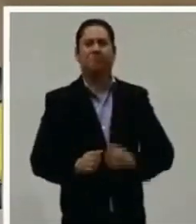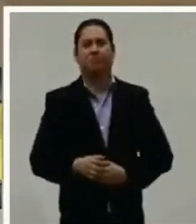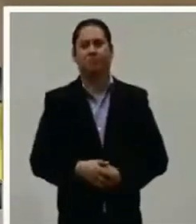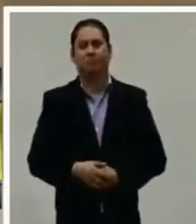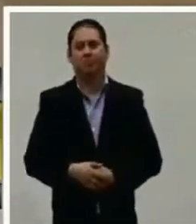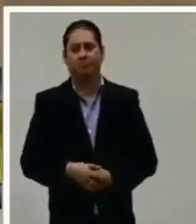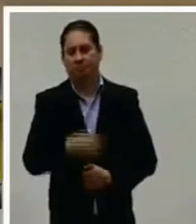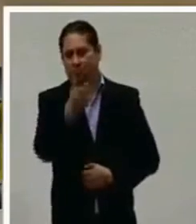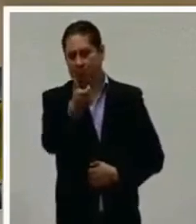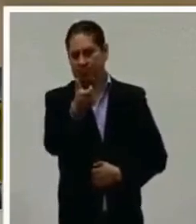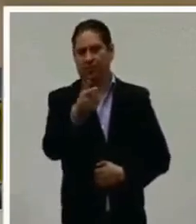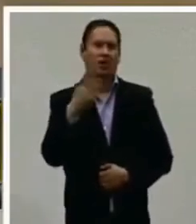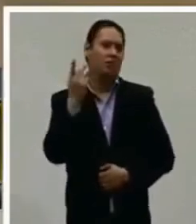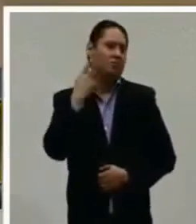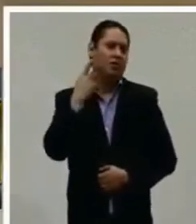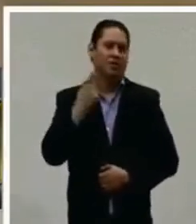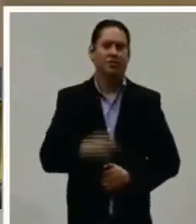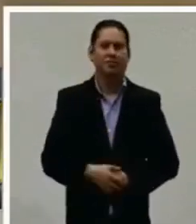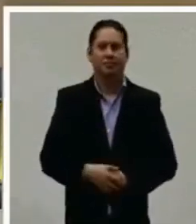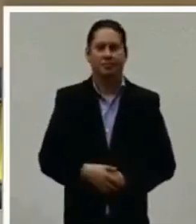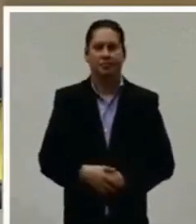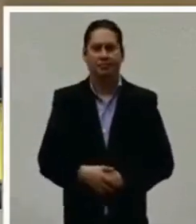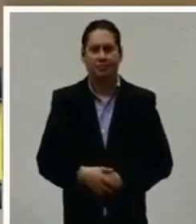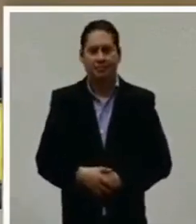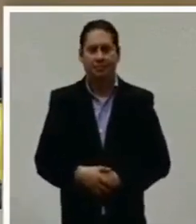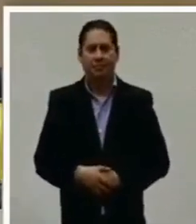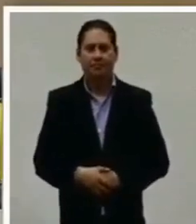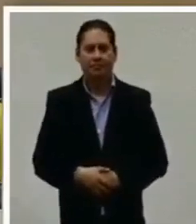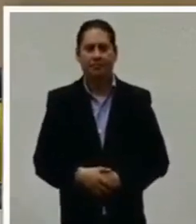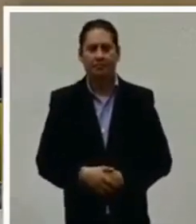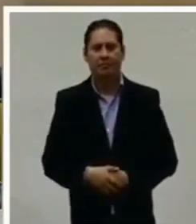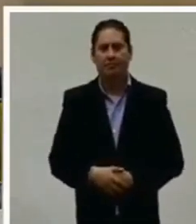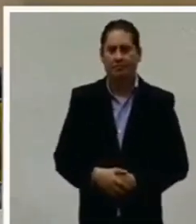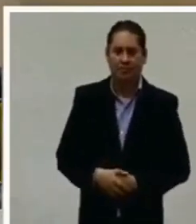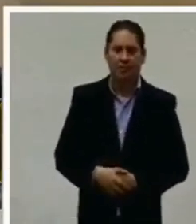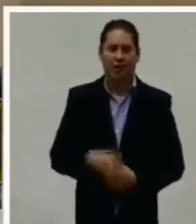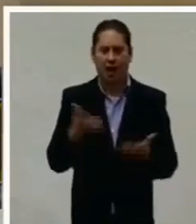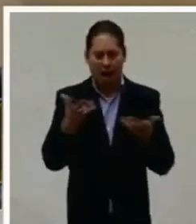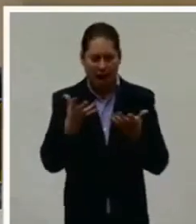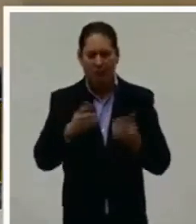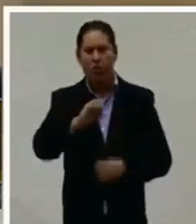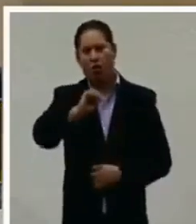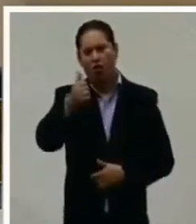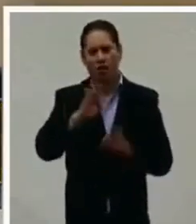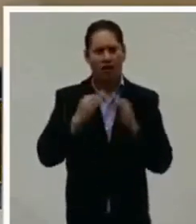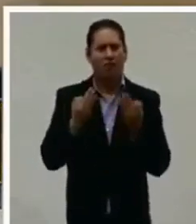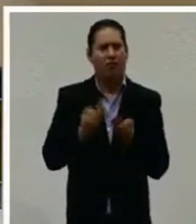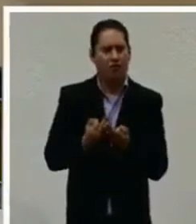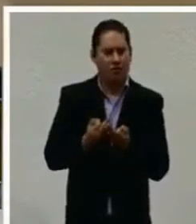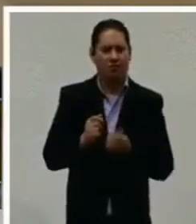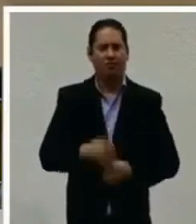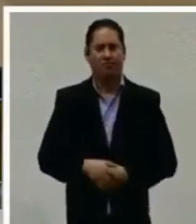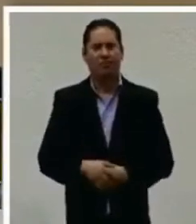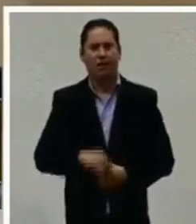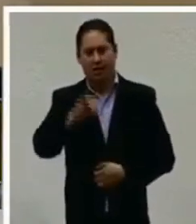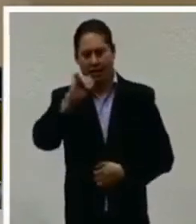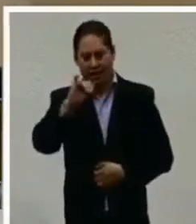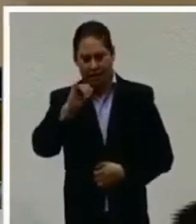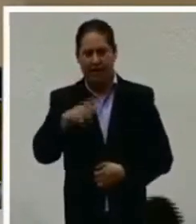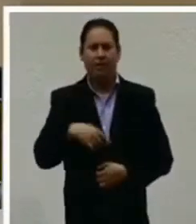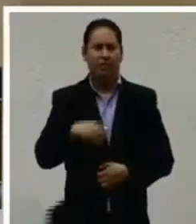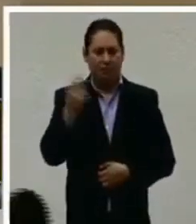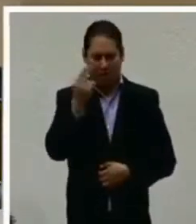se le recorte, presupuesto a los partidos. Entonces, hagamos política de otra manera, por supuesto abogamos por el piso